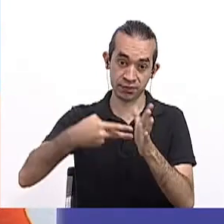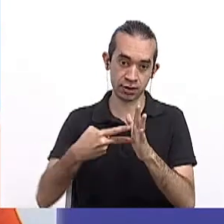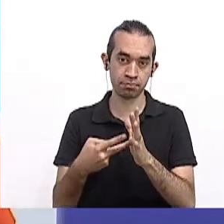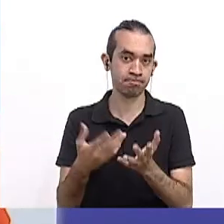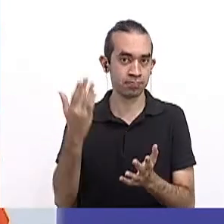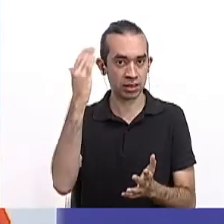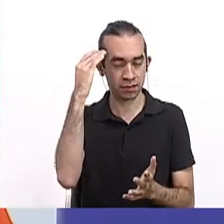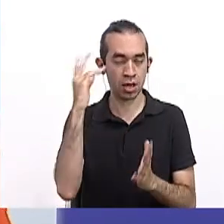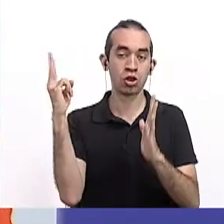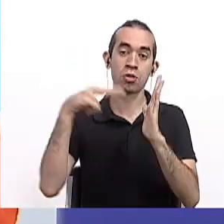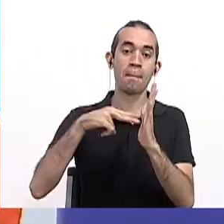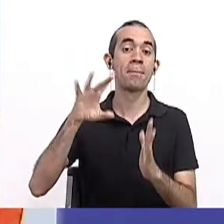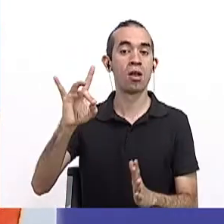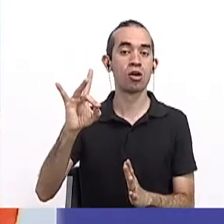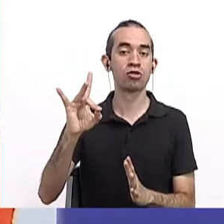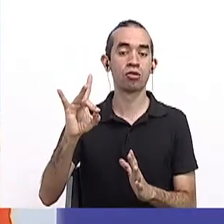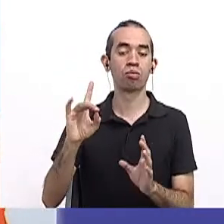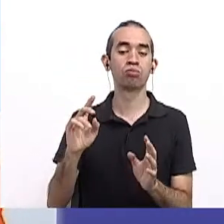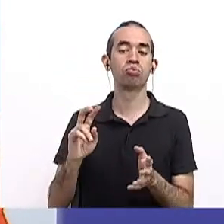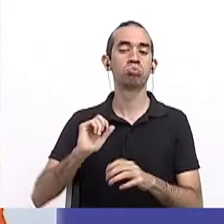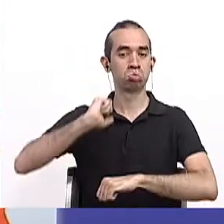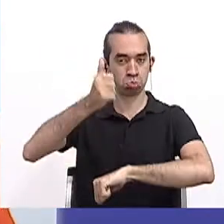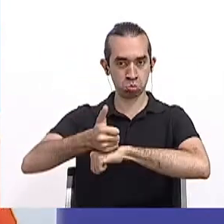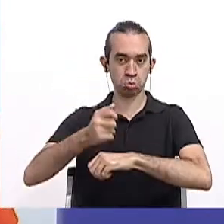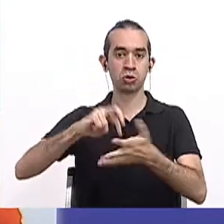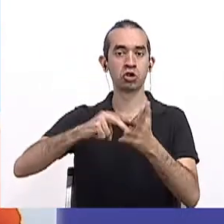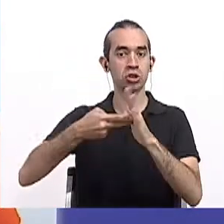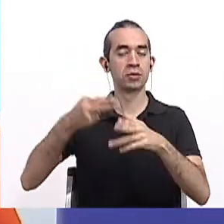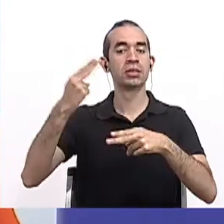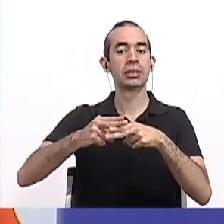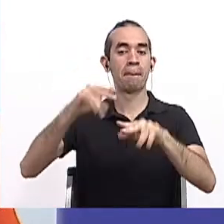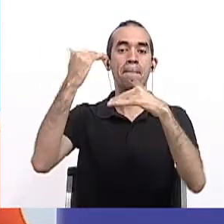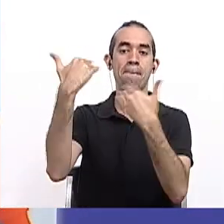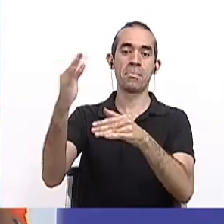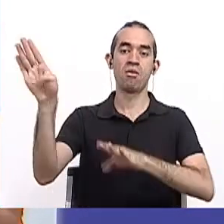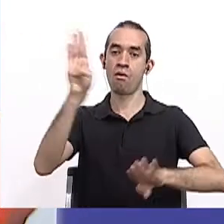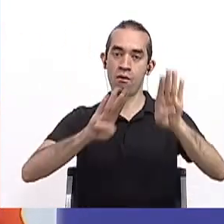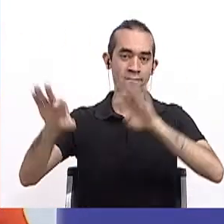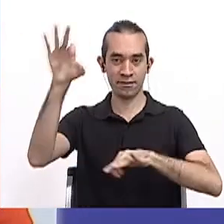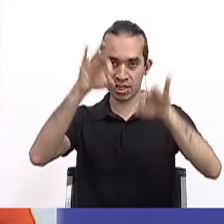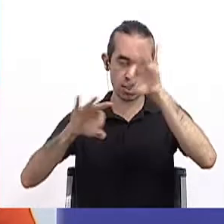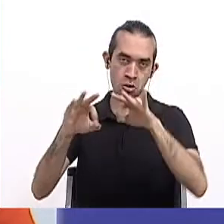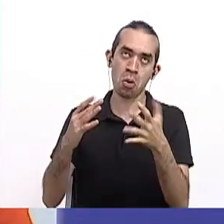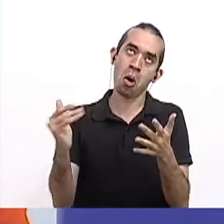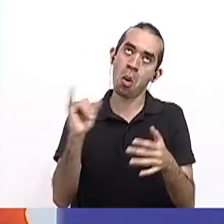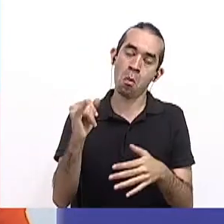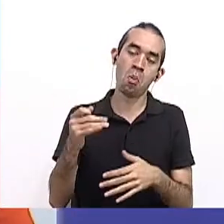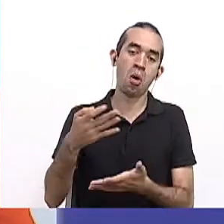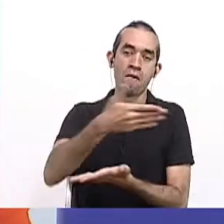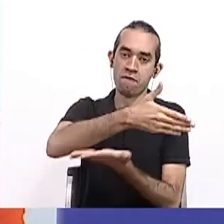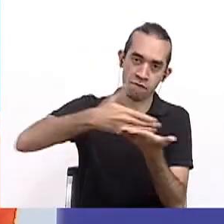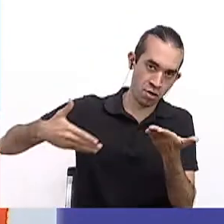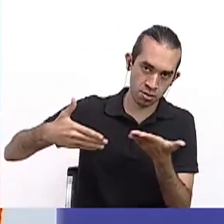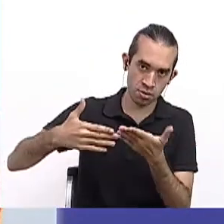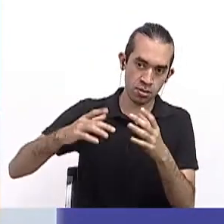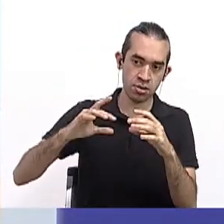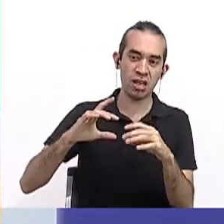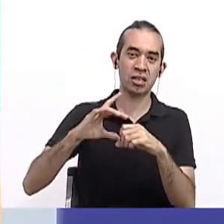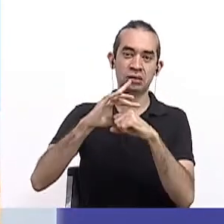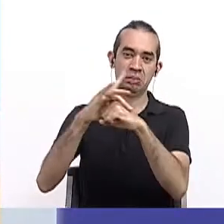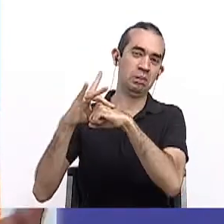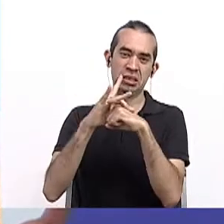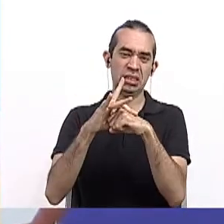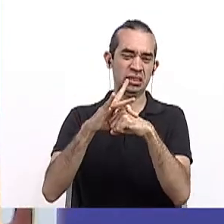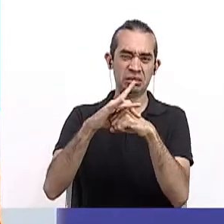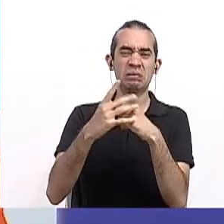2008 se está trabajando un concepto que se llama límites biofísicos o fronteras planetarias. En estas